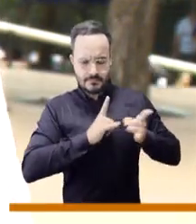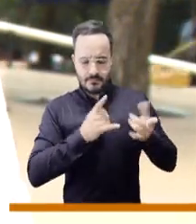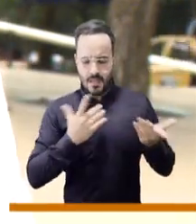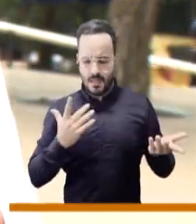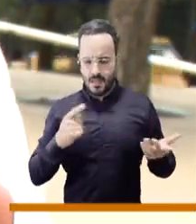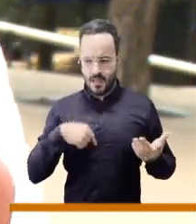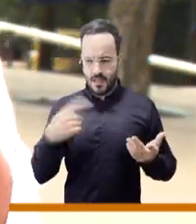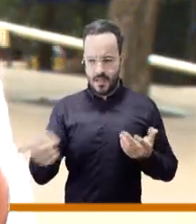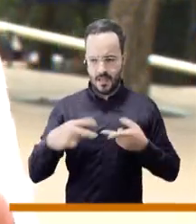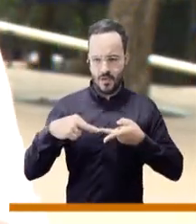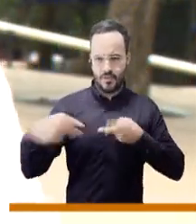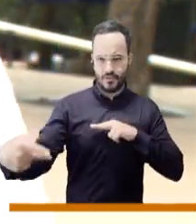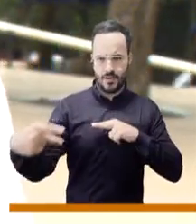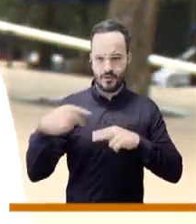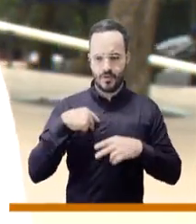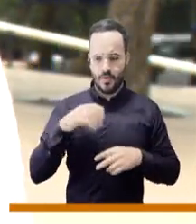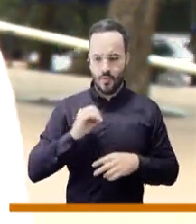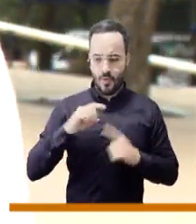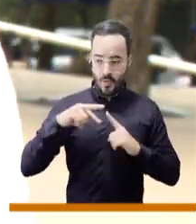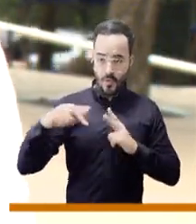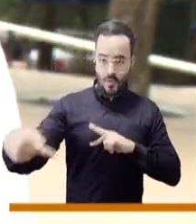construya deseo por el sexo opuesto.